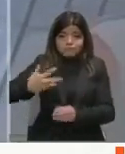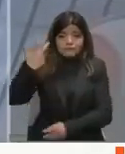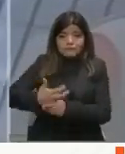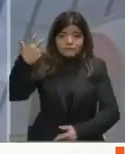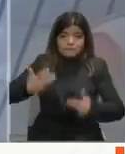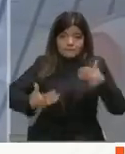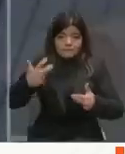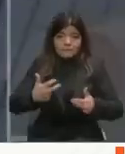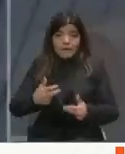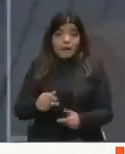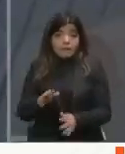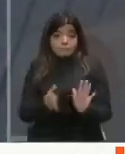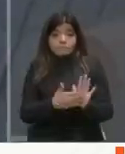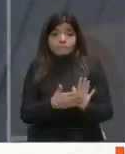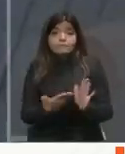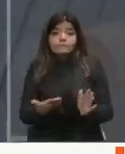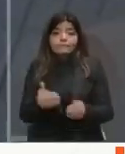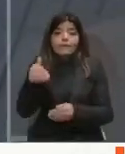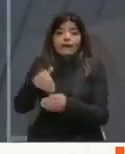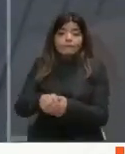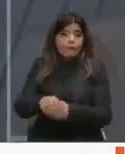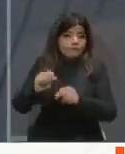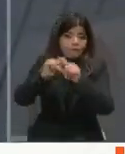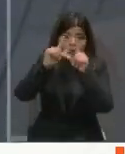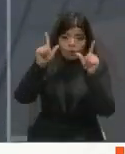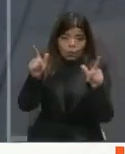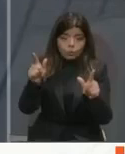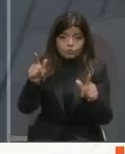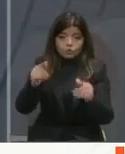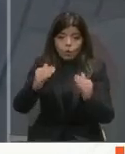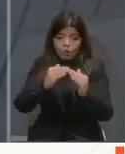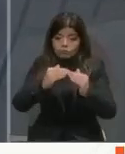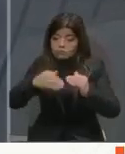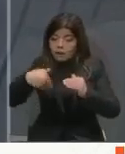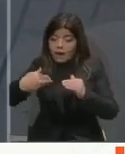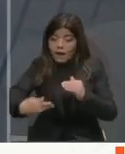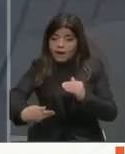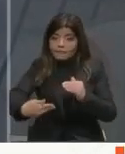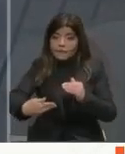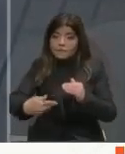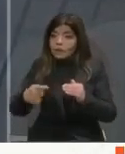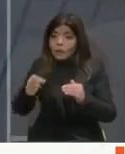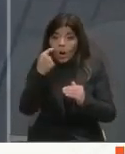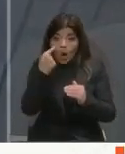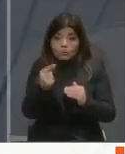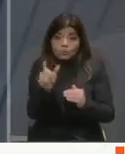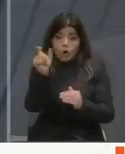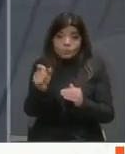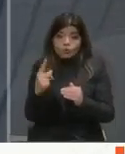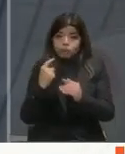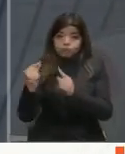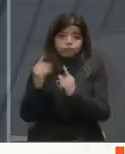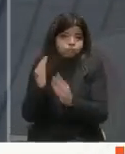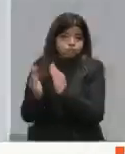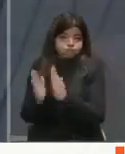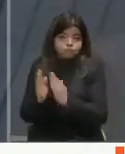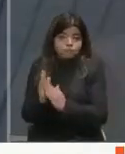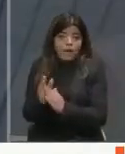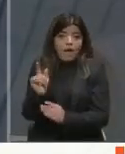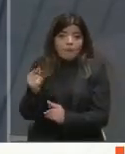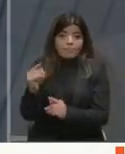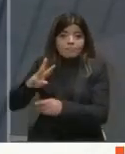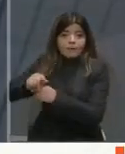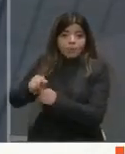Nicole. En la tarde, con luz de día, frente a uno de los condominios, el que corre el delincuente, el que lo sigue la víctima.